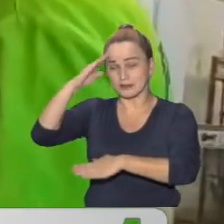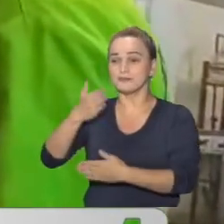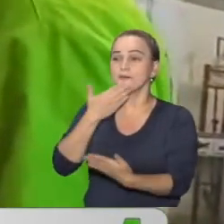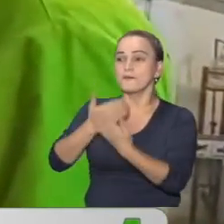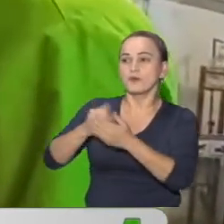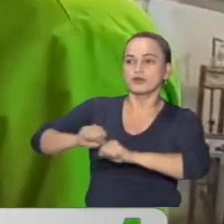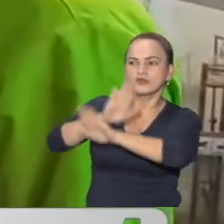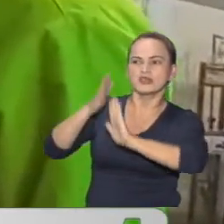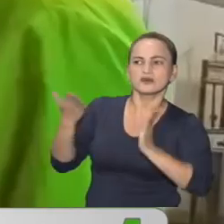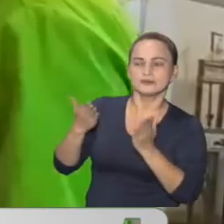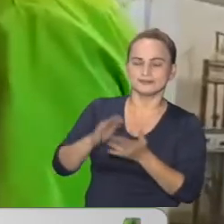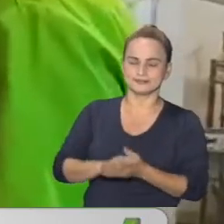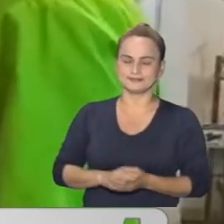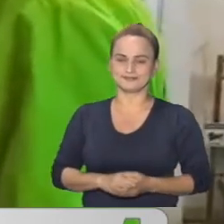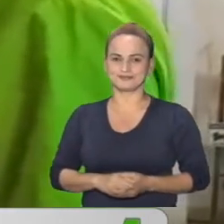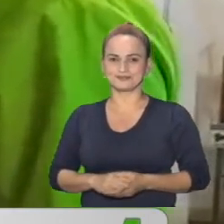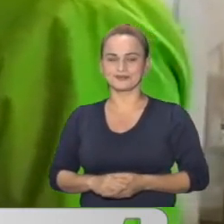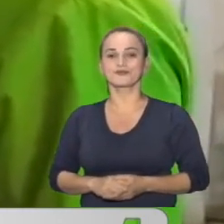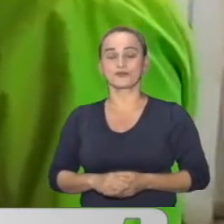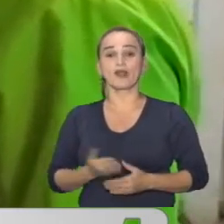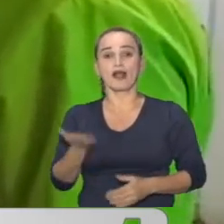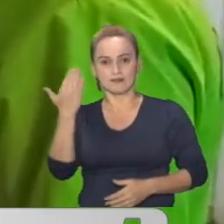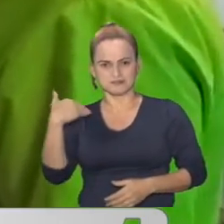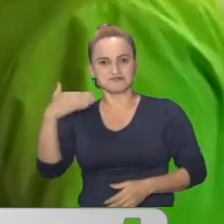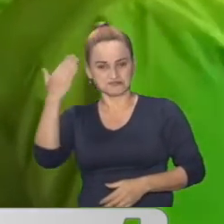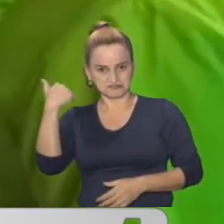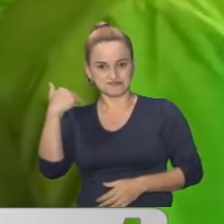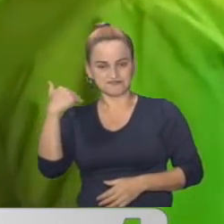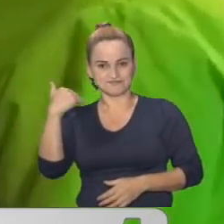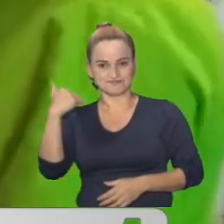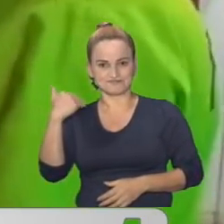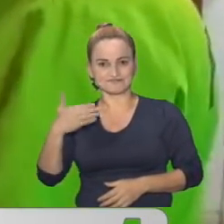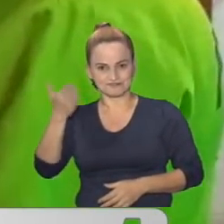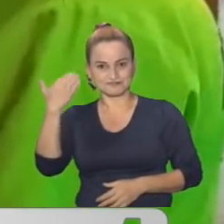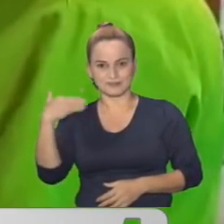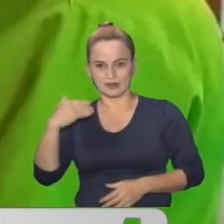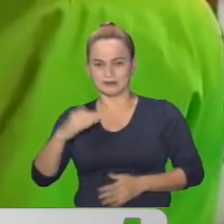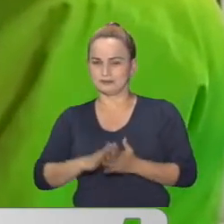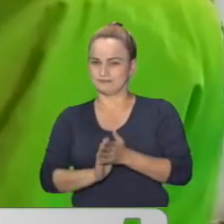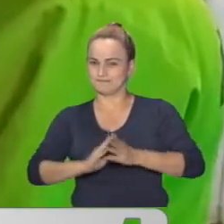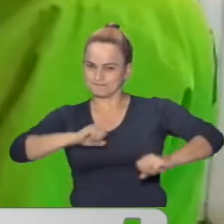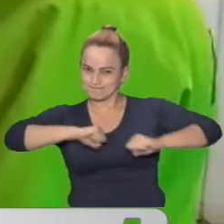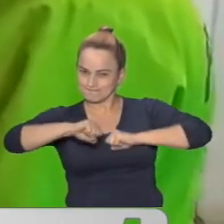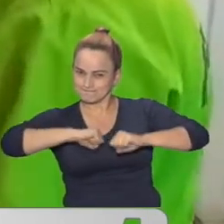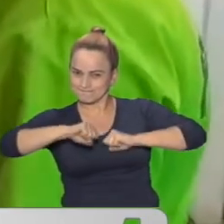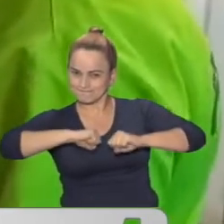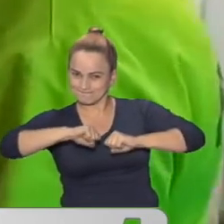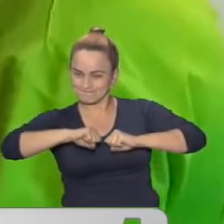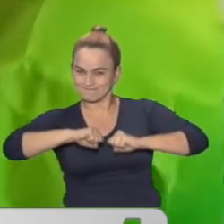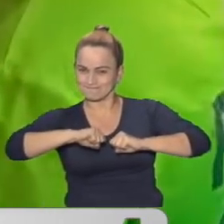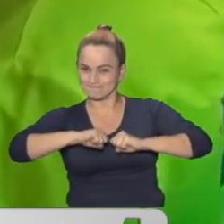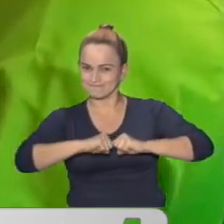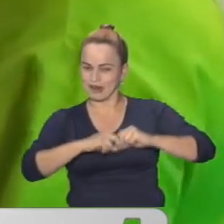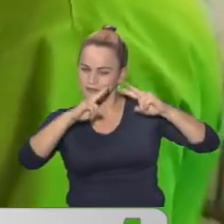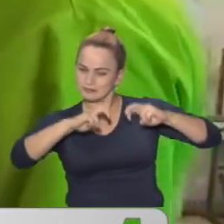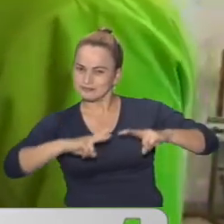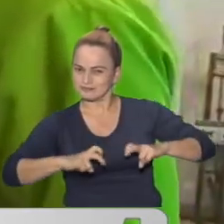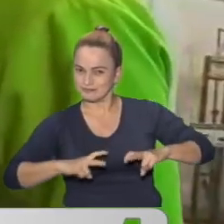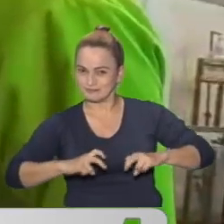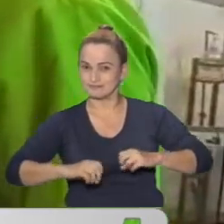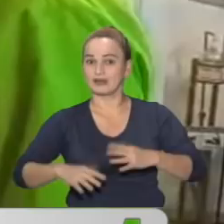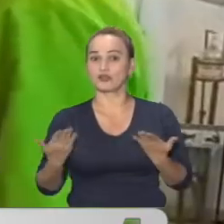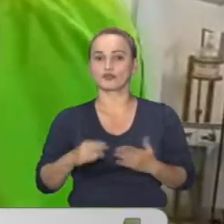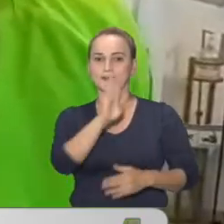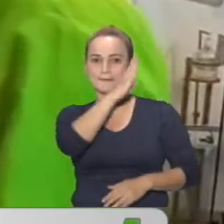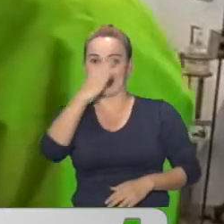días. Bueno, días pasados, después de un trabajo que se viene realizando de apoyo aquí